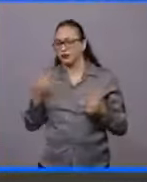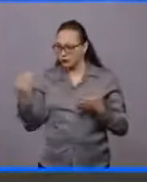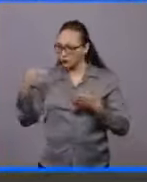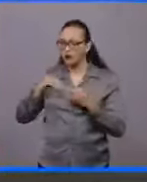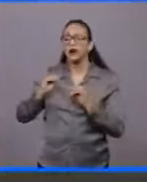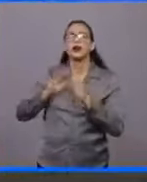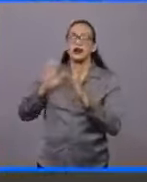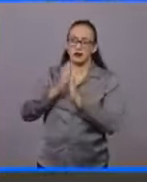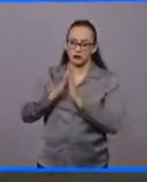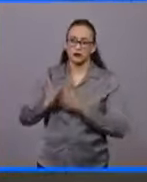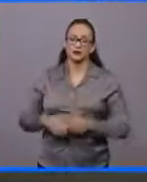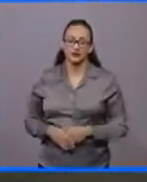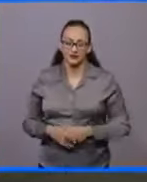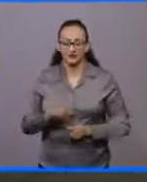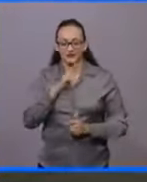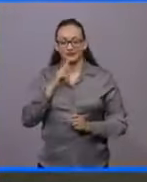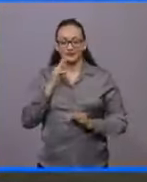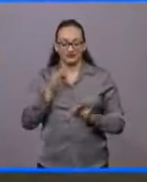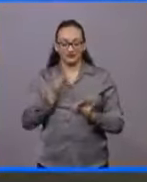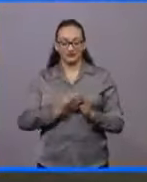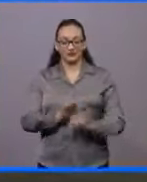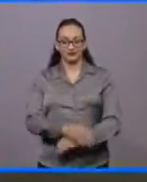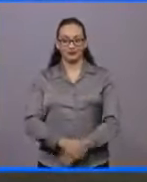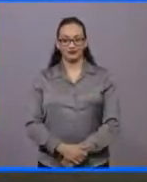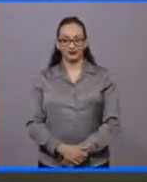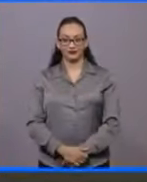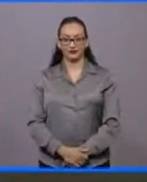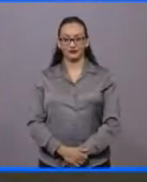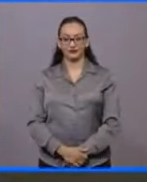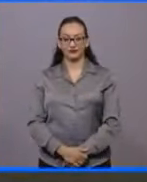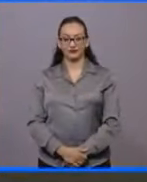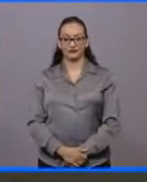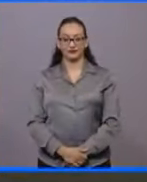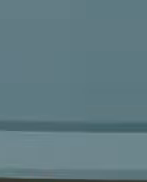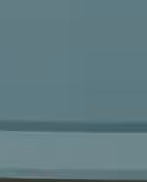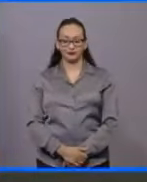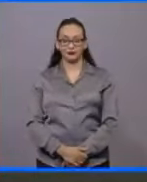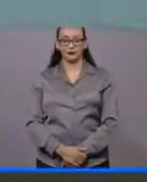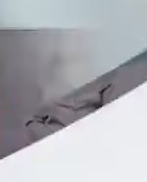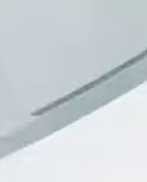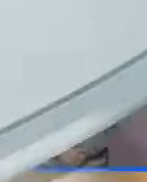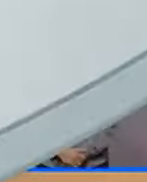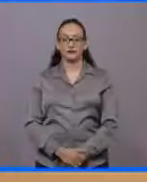de José Luis Guerra García para el canal del Poder Judicial de la Federación.